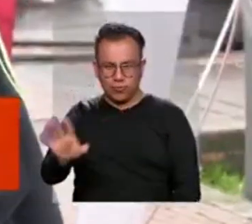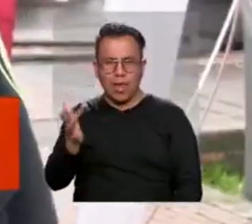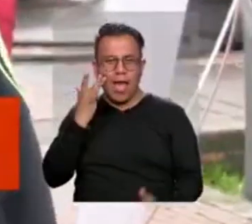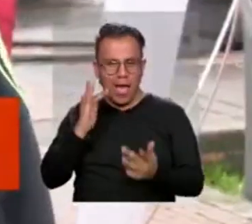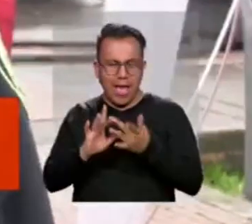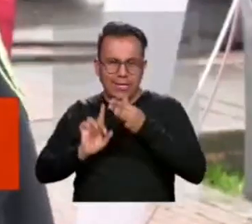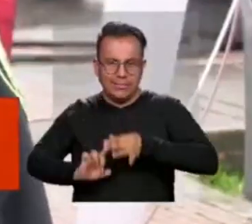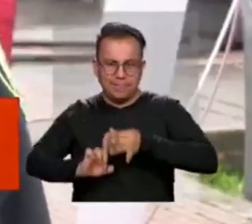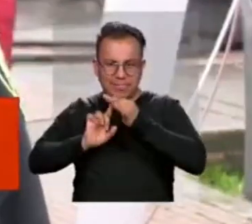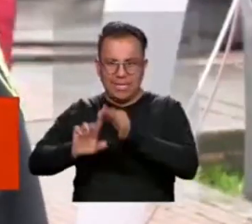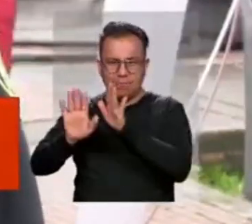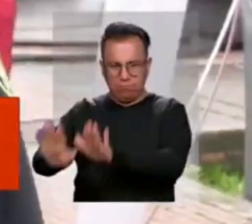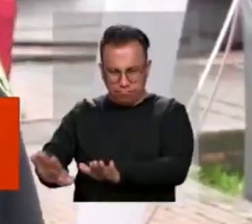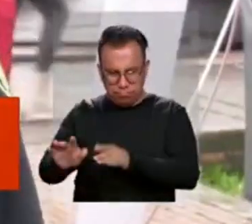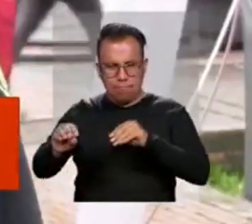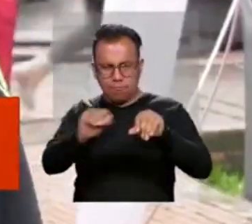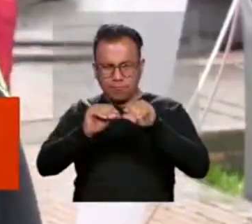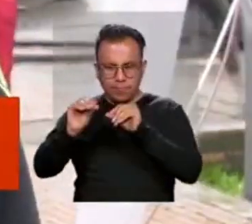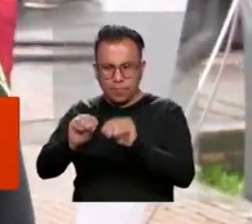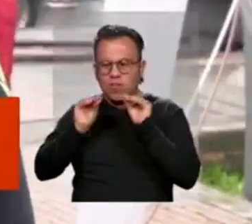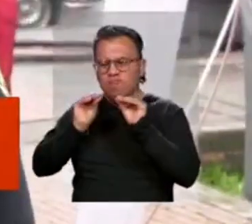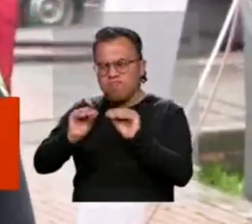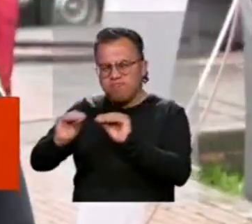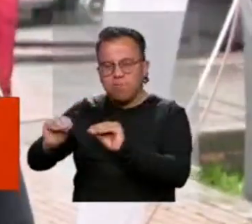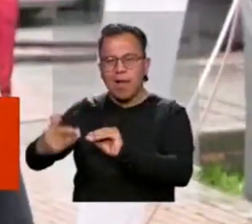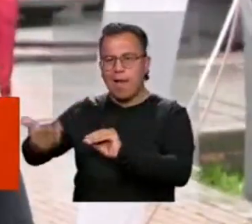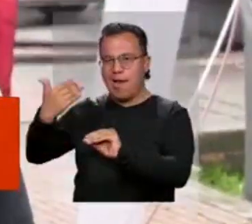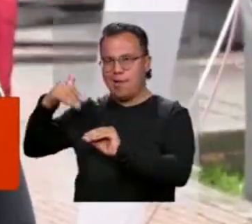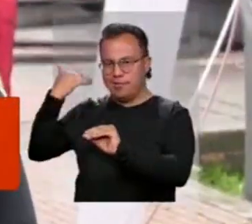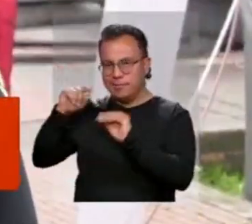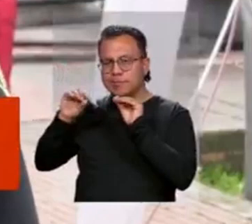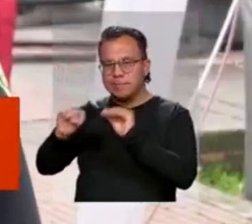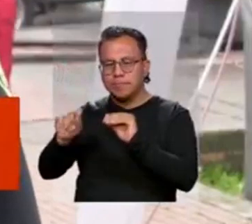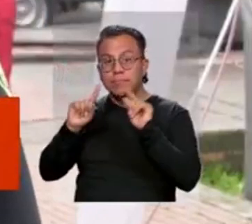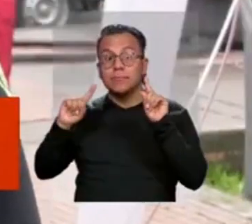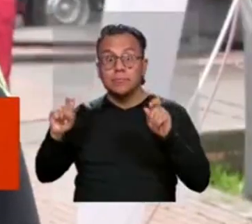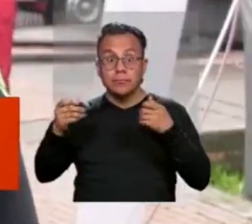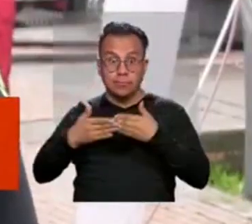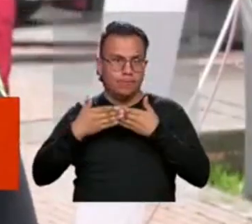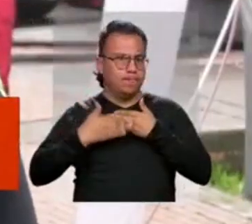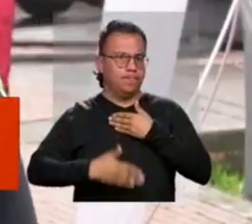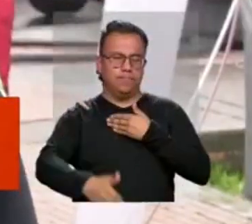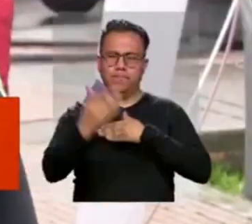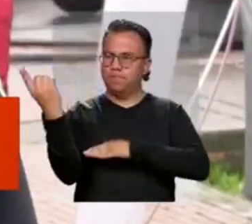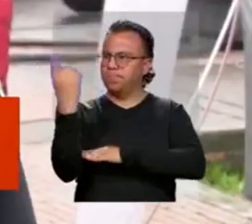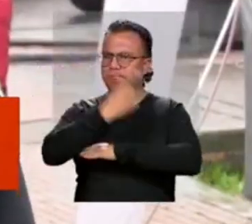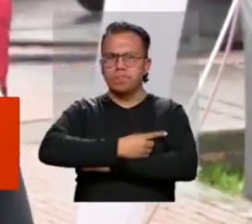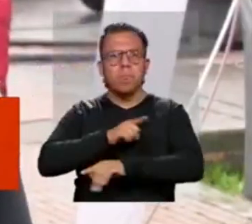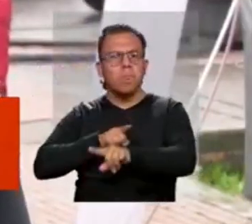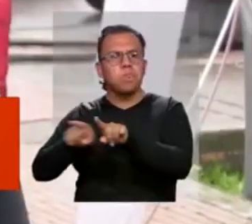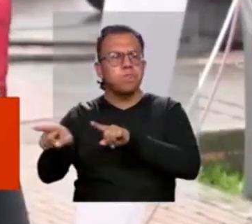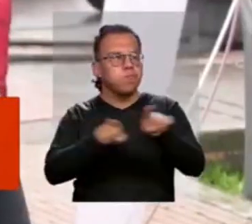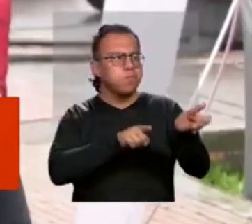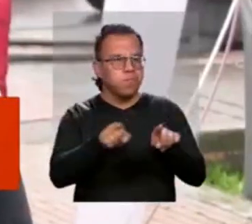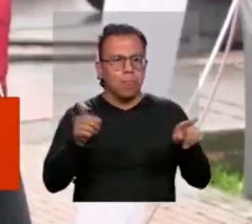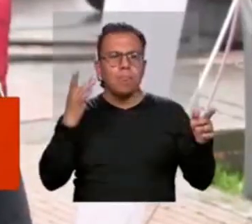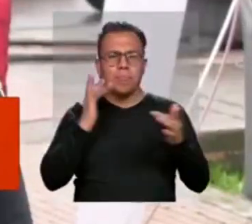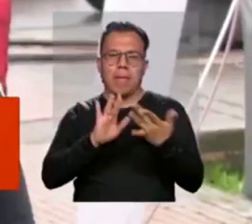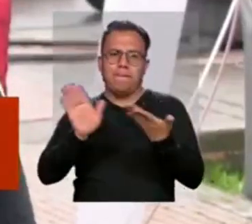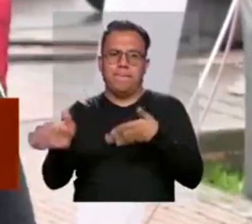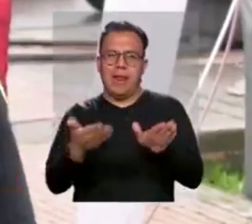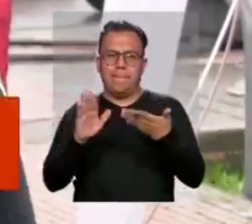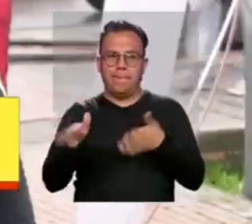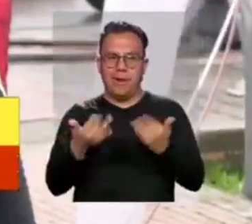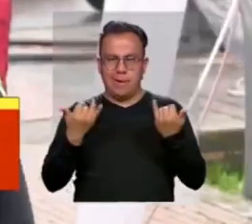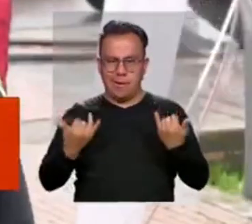pólvora, especialistas en pólvora, educados para los mismos, que ellos van a estar durante todo el día en diferentes zonas haciendo los planes que